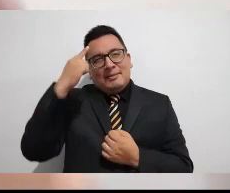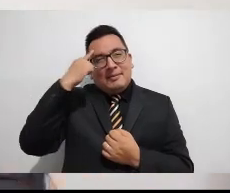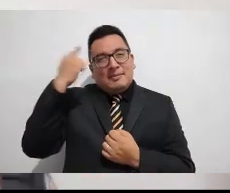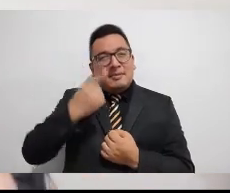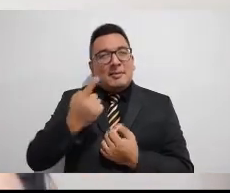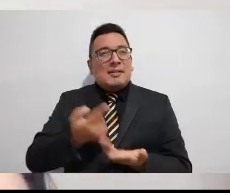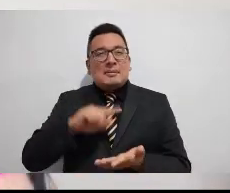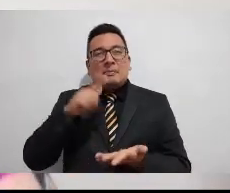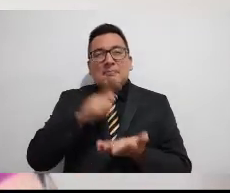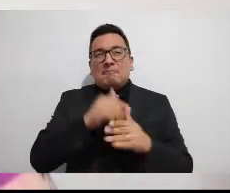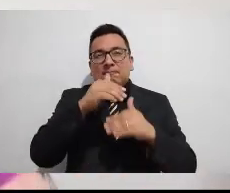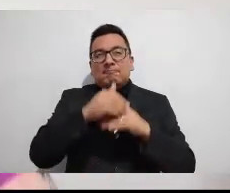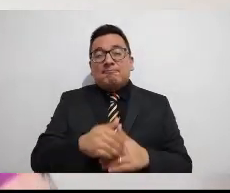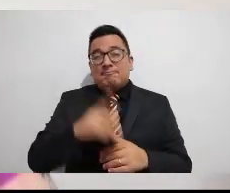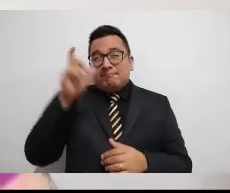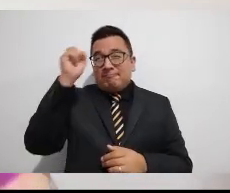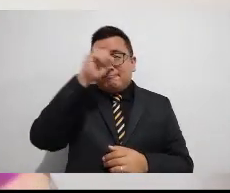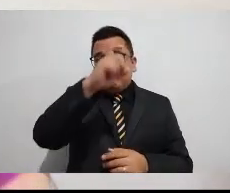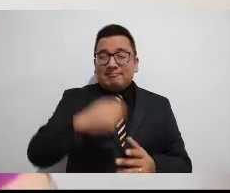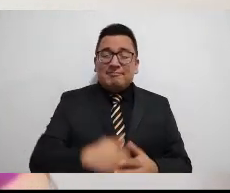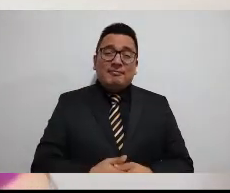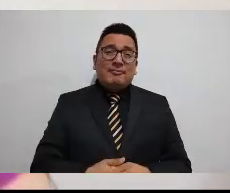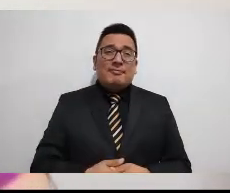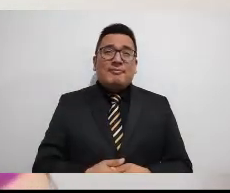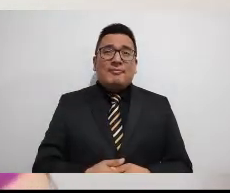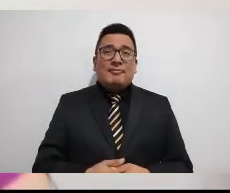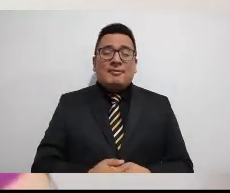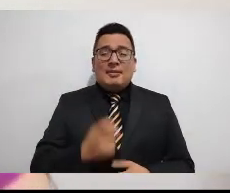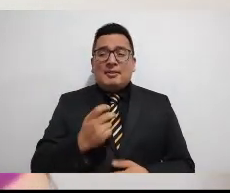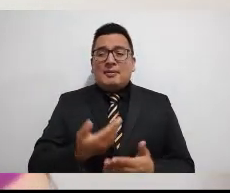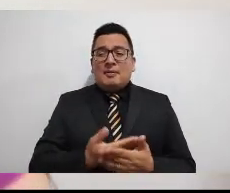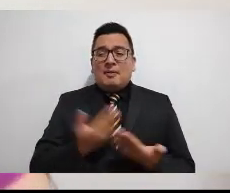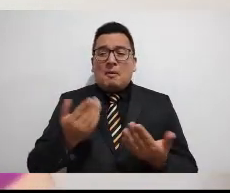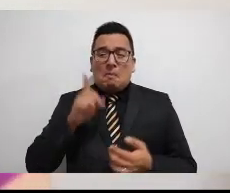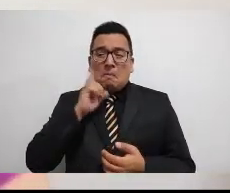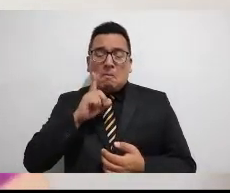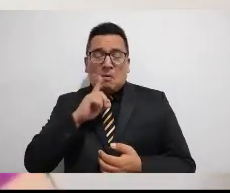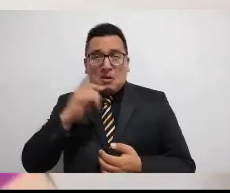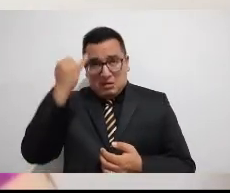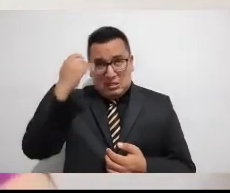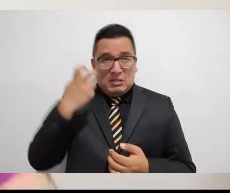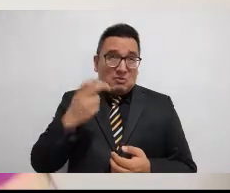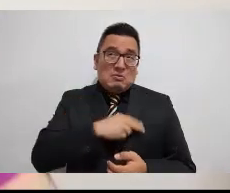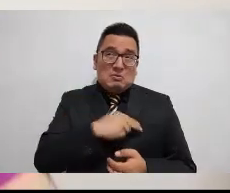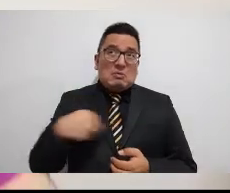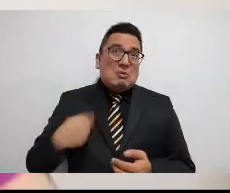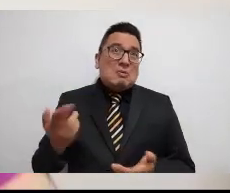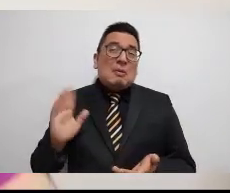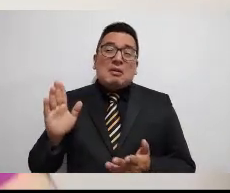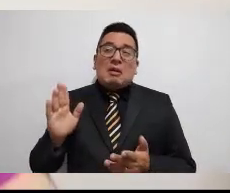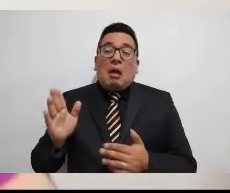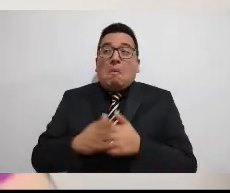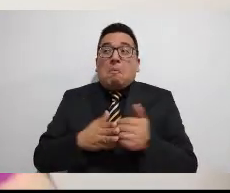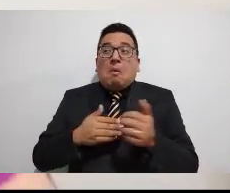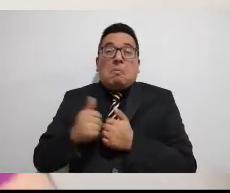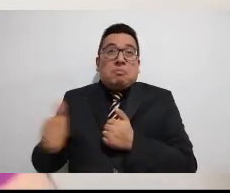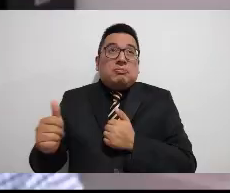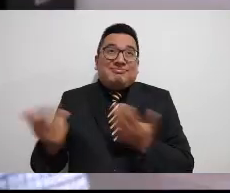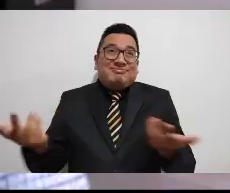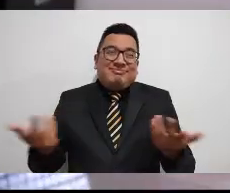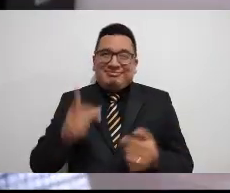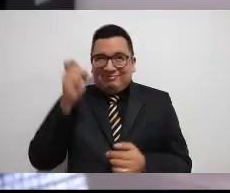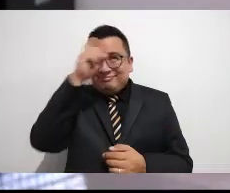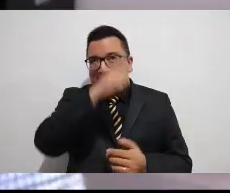entonces estamos colocando a las hermanas indígenas en esta posición, ¿no? Entonces creo que es muy